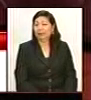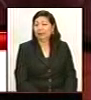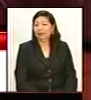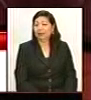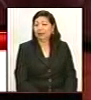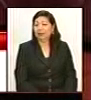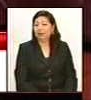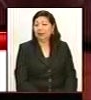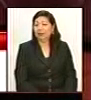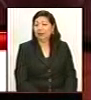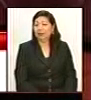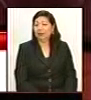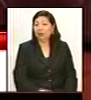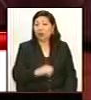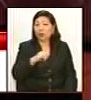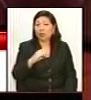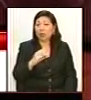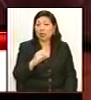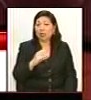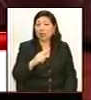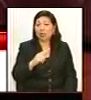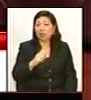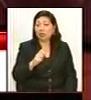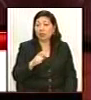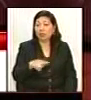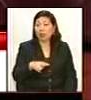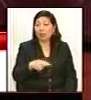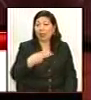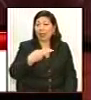el señor José Carlos Gastelú Herrera.